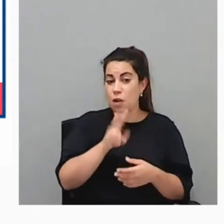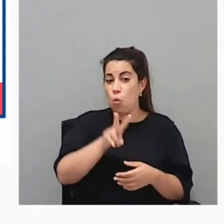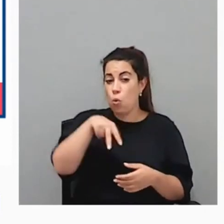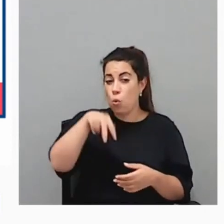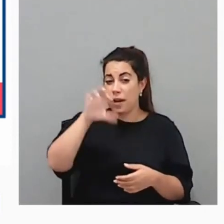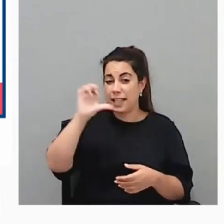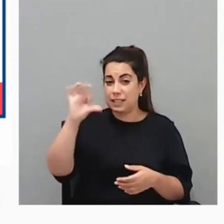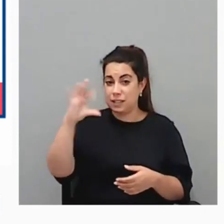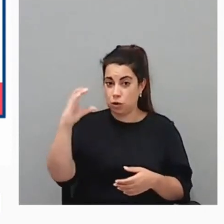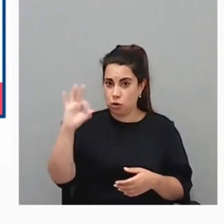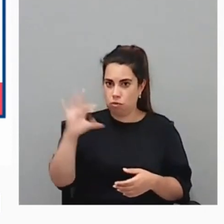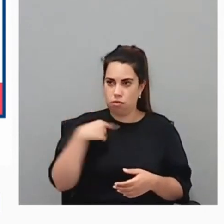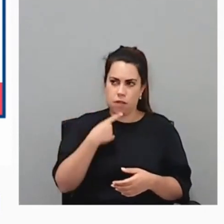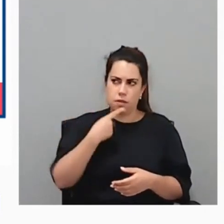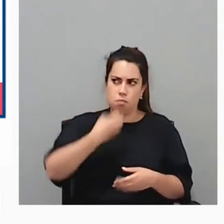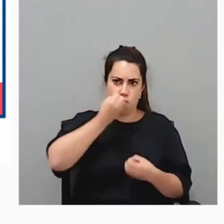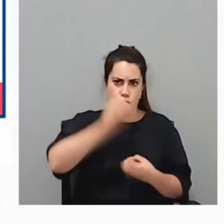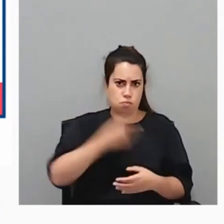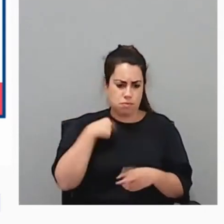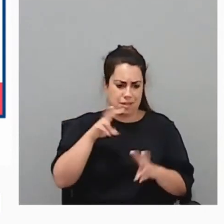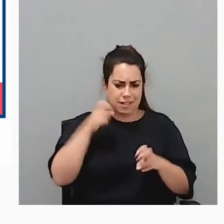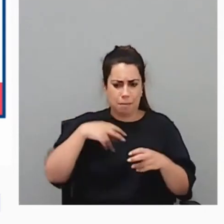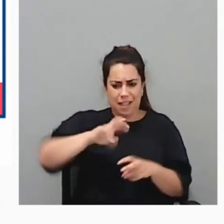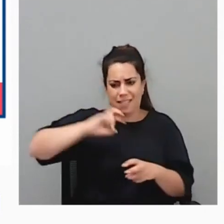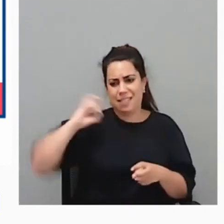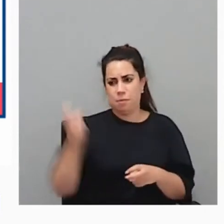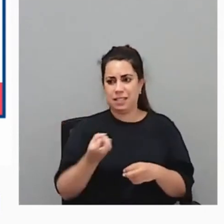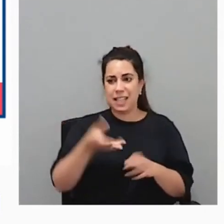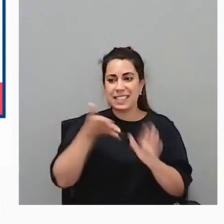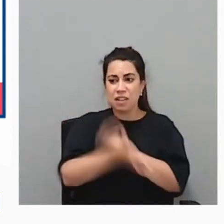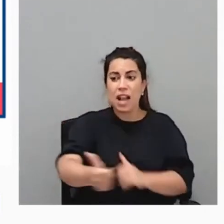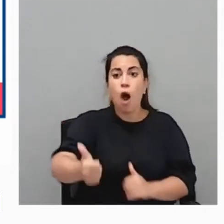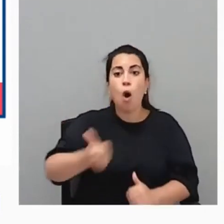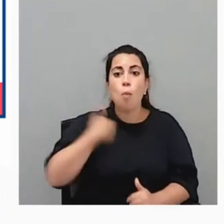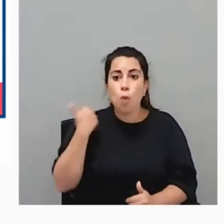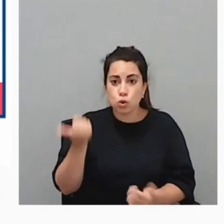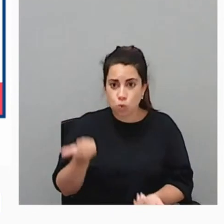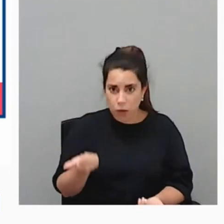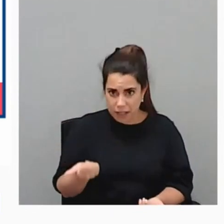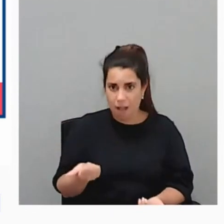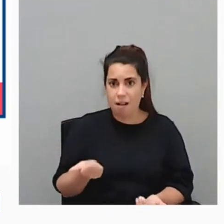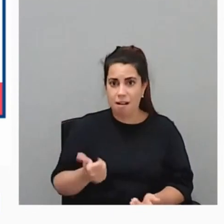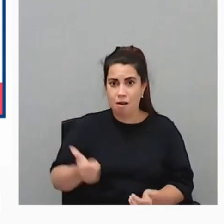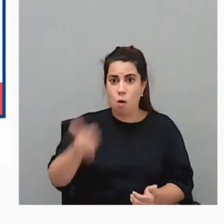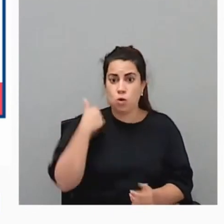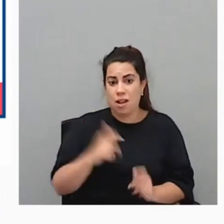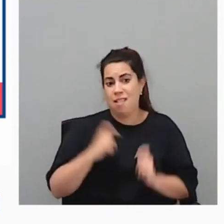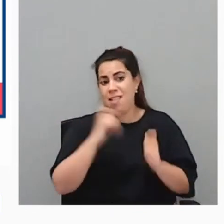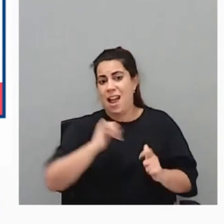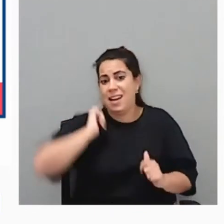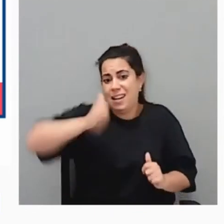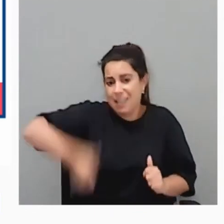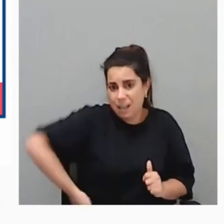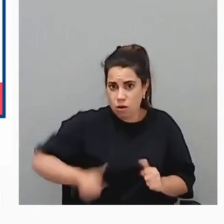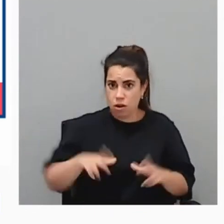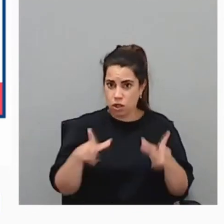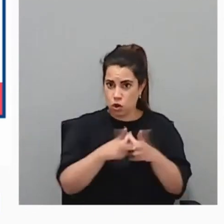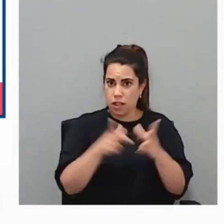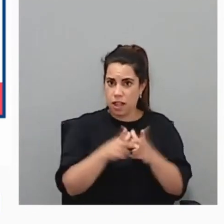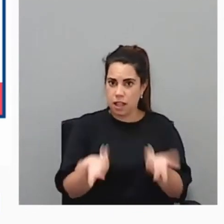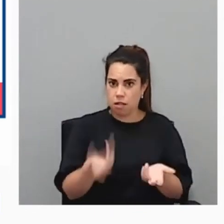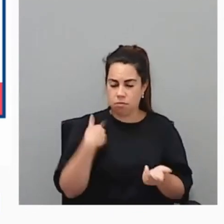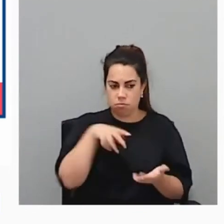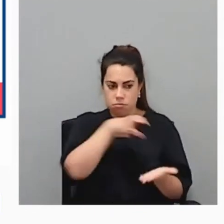Nos dice que la diversidad es una oportunidad de enriquecimiento de la sociedad. Muchas veces he visitado centros